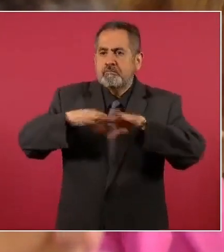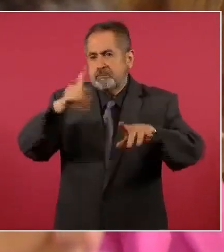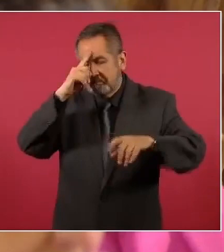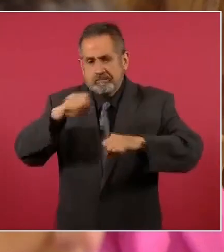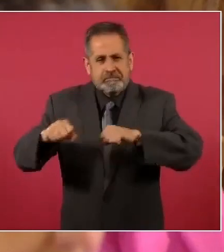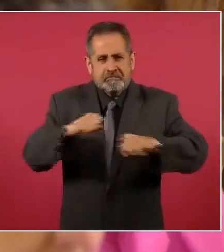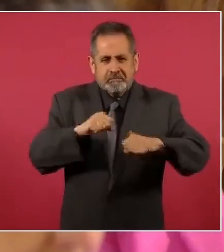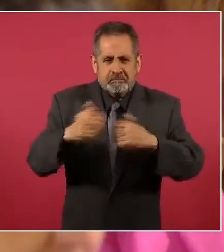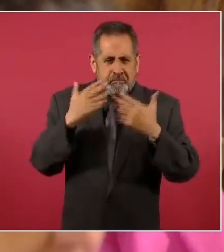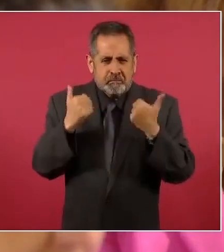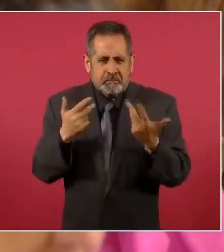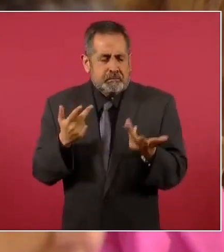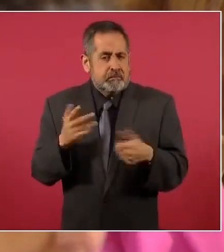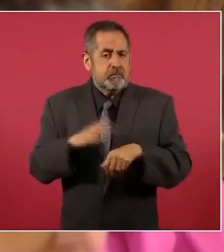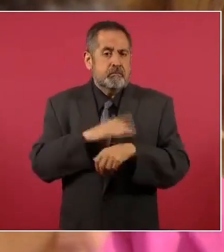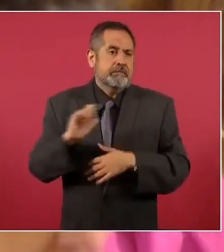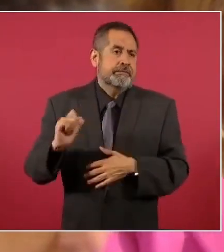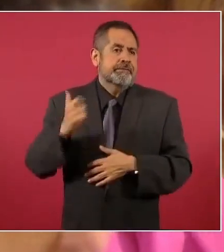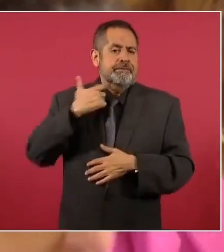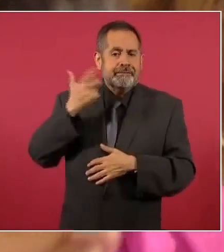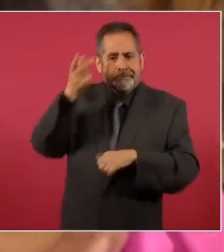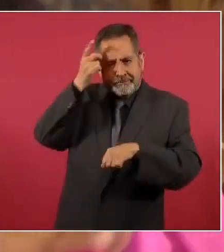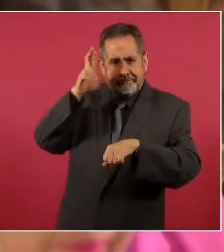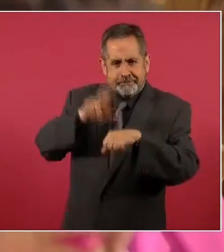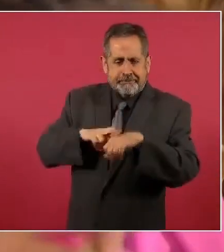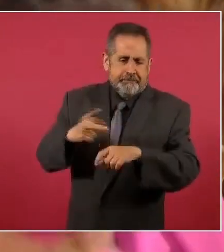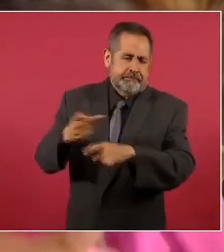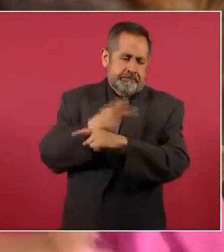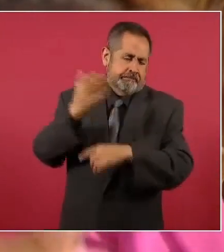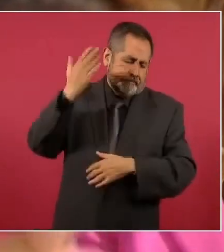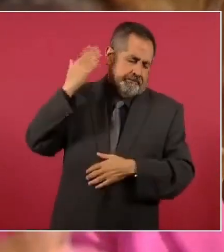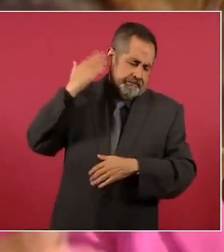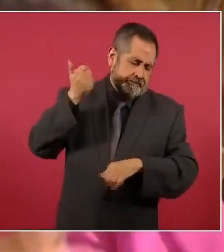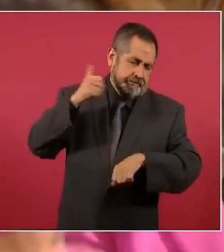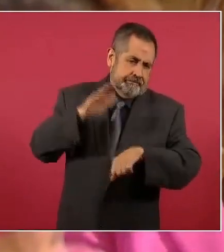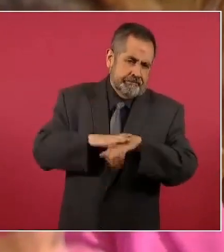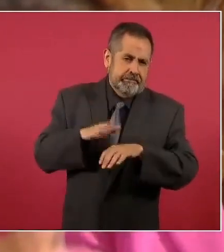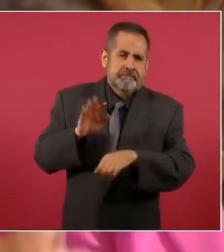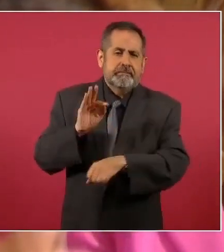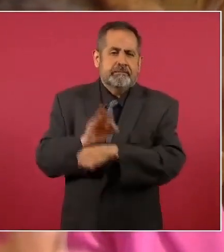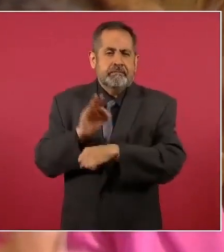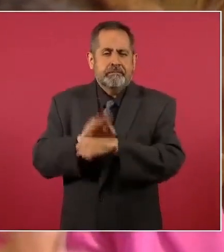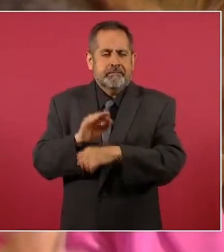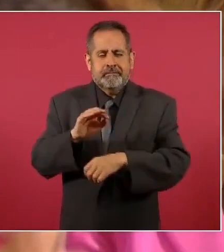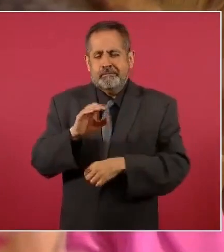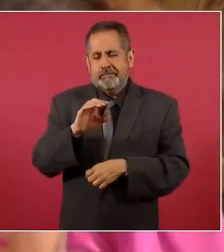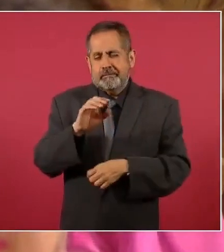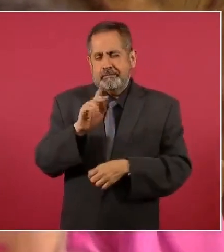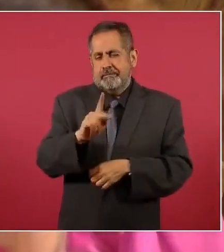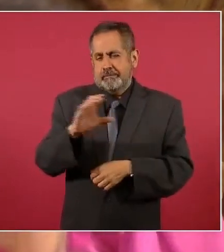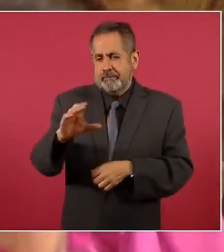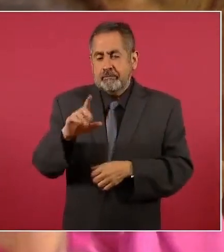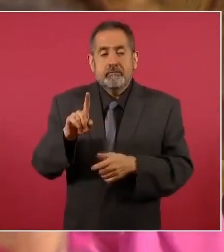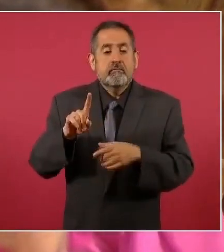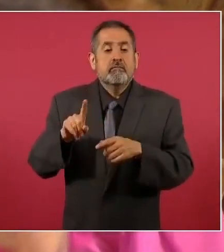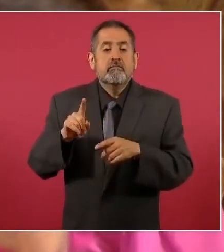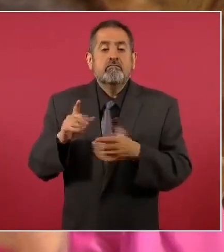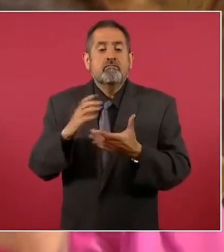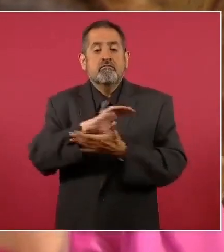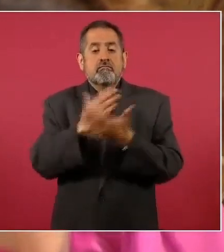Porque un exdirector de la pasada administración de Protección Civil hizo un contrato con